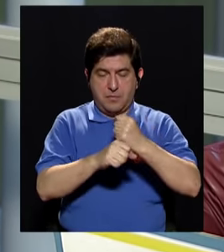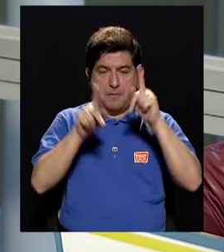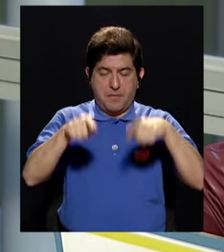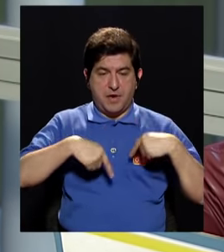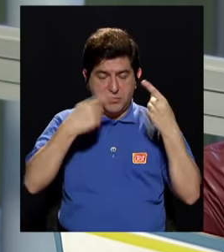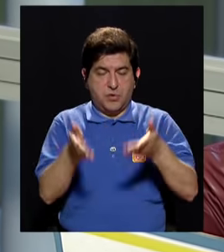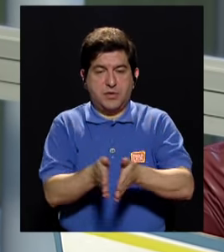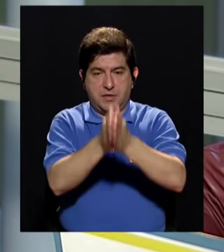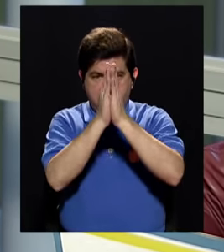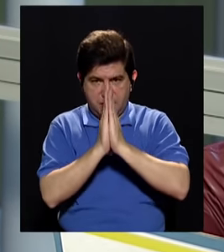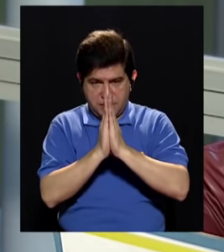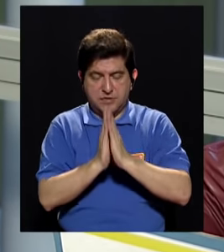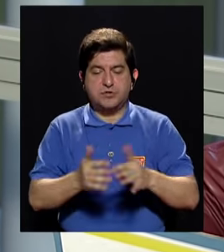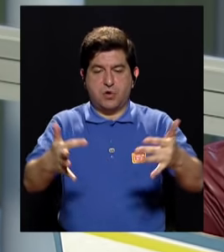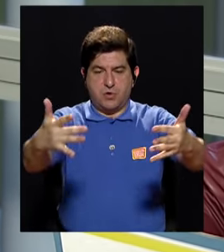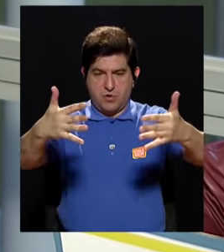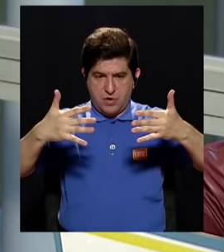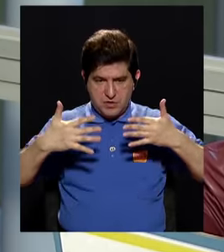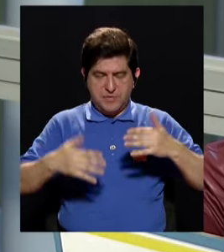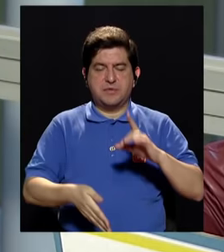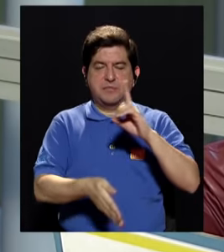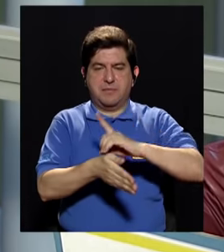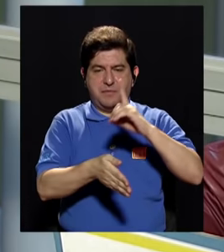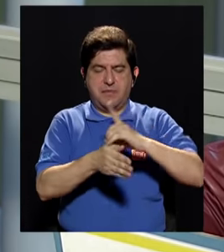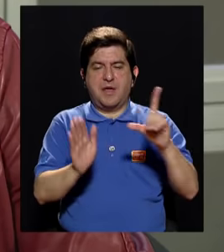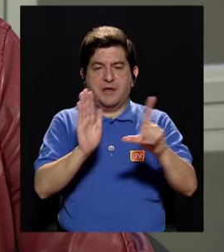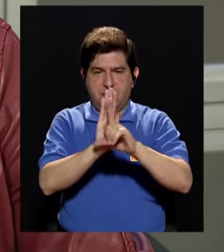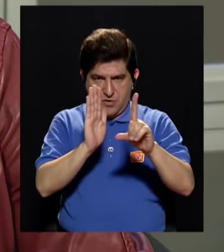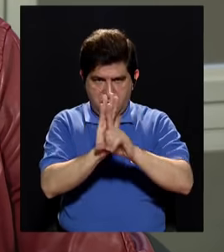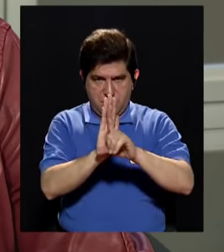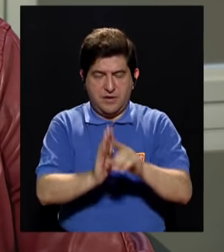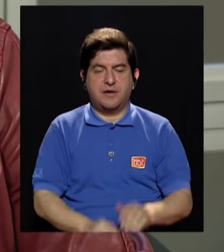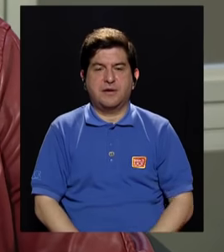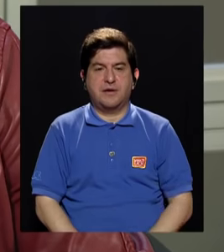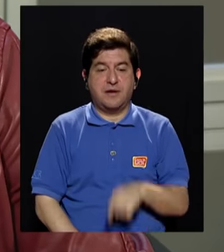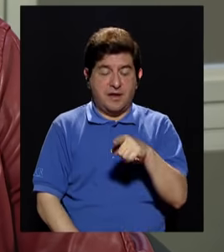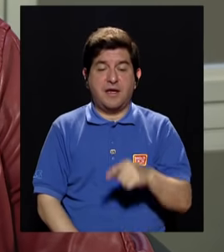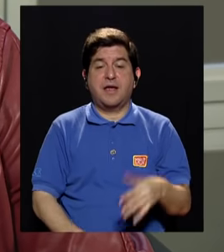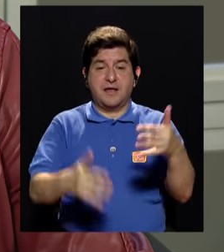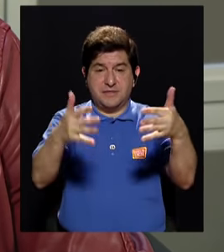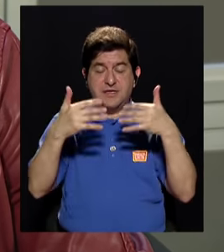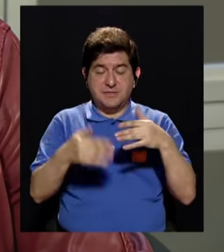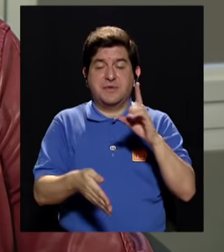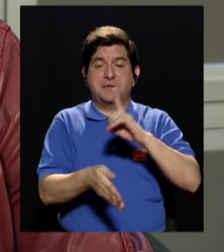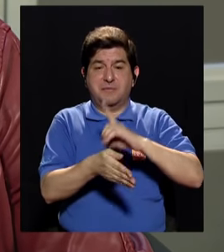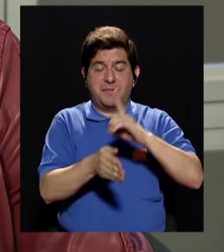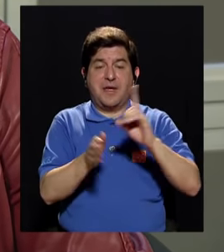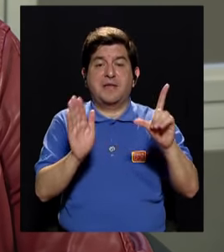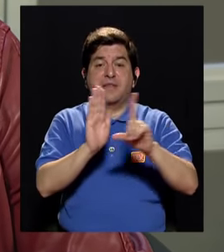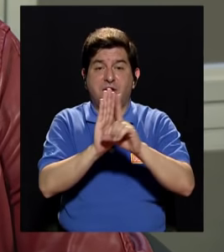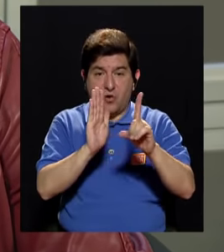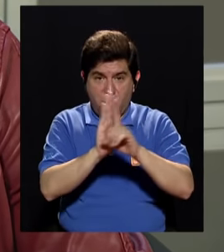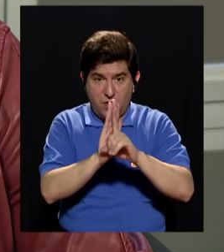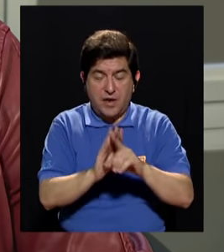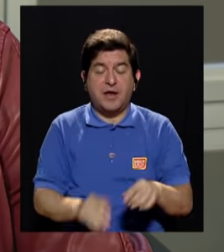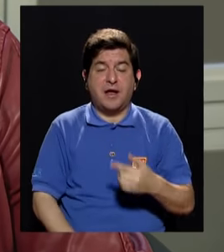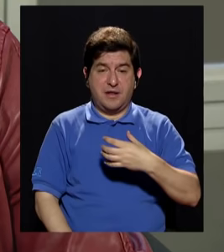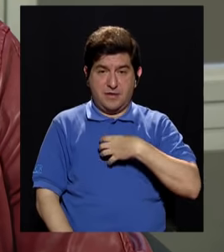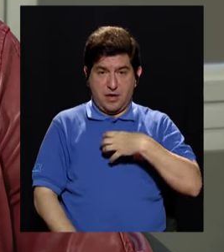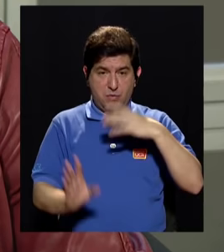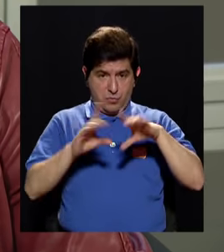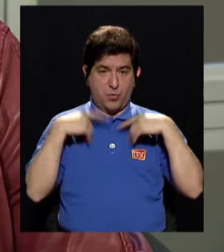se presentan con su solicitud se les abre un expediente médico legal y es un expediente médico médico legales porque es del